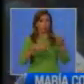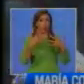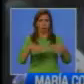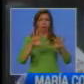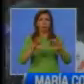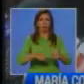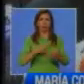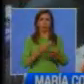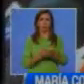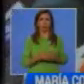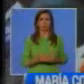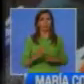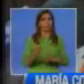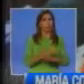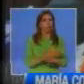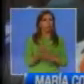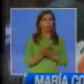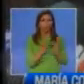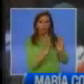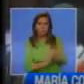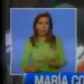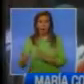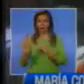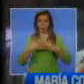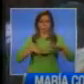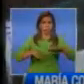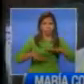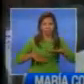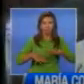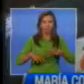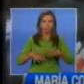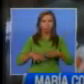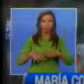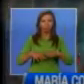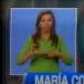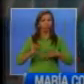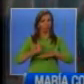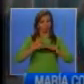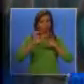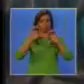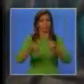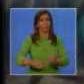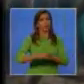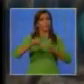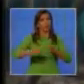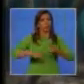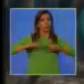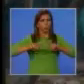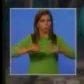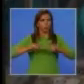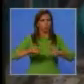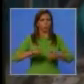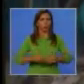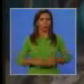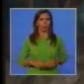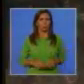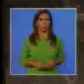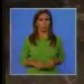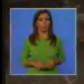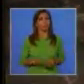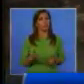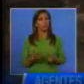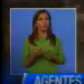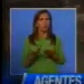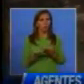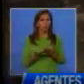algunos procedimientos y son parte de una instrucción fiscal. Se tuvo que tomar helicóptero y hasta una tarabita para